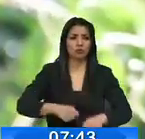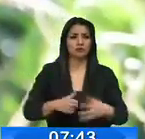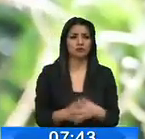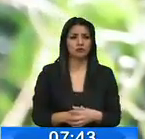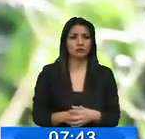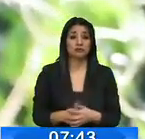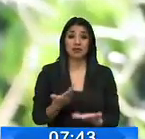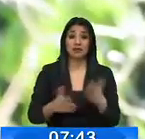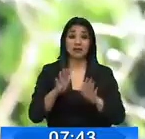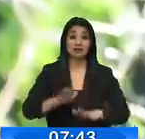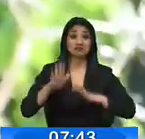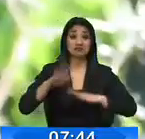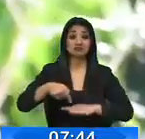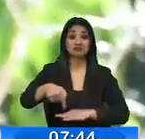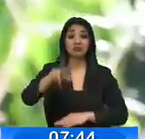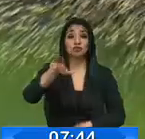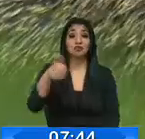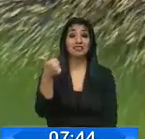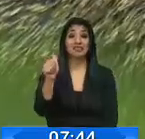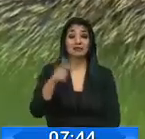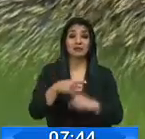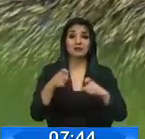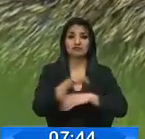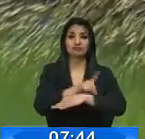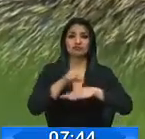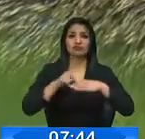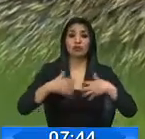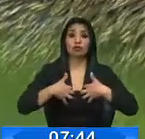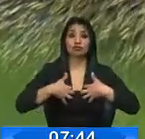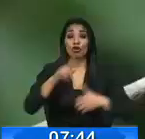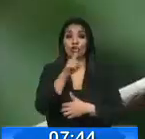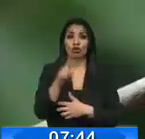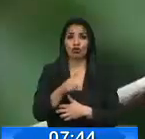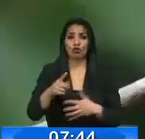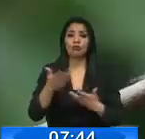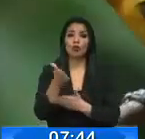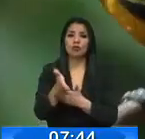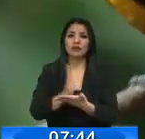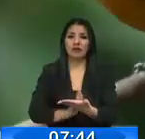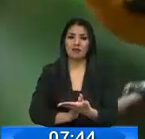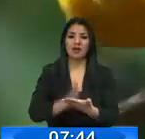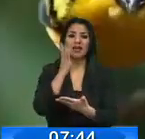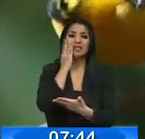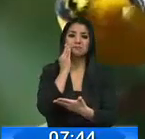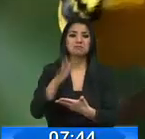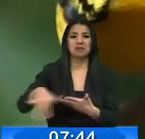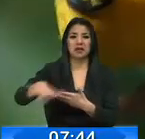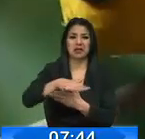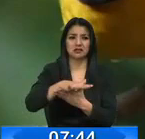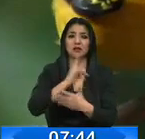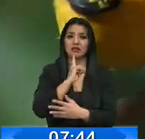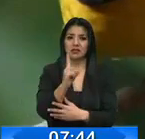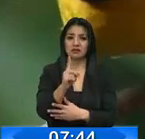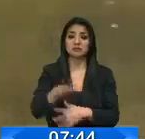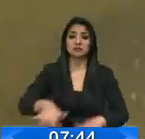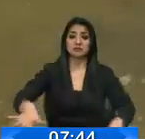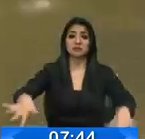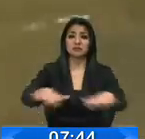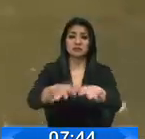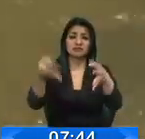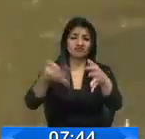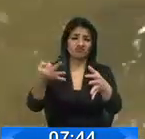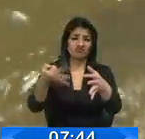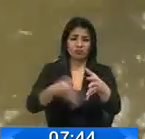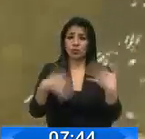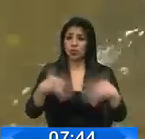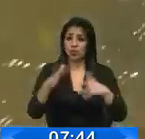a este nombramiento, en 2010 el exdirector del zoológico de Guayabamba y especialista en ornitología Juan Manuel Carrión consideró que este valle sería la auténtica joya